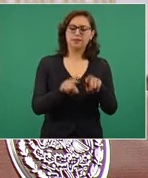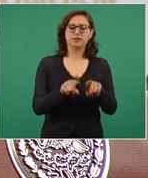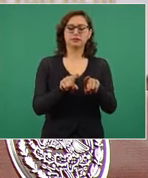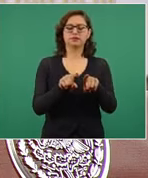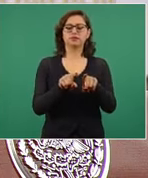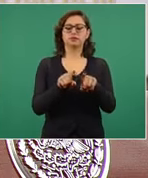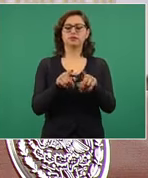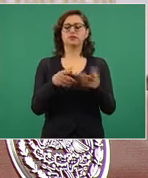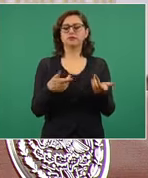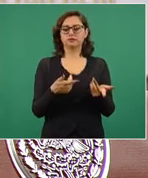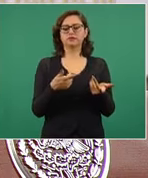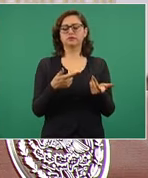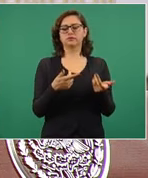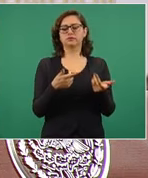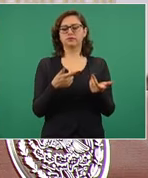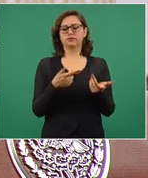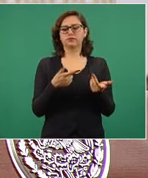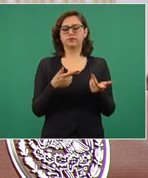otros puestos